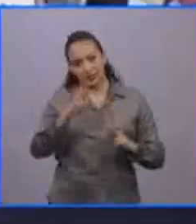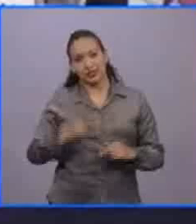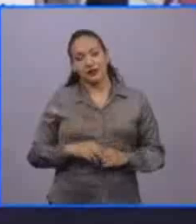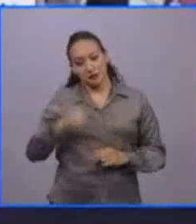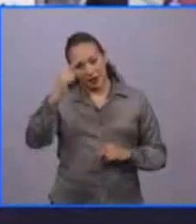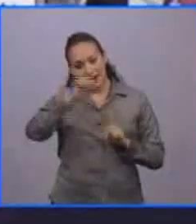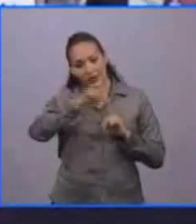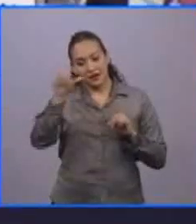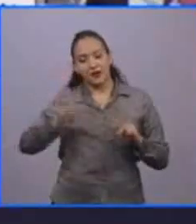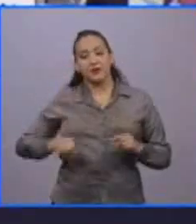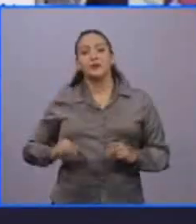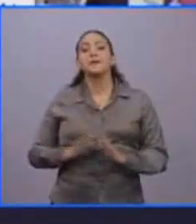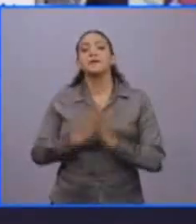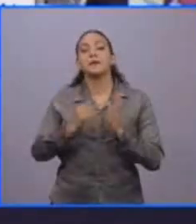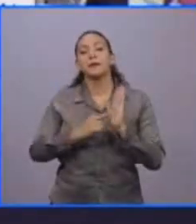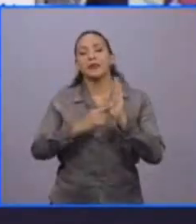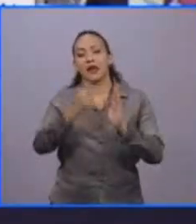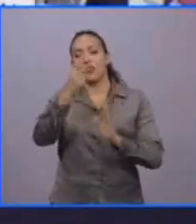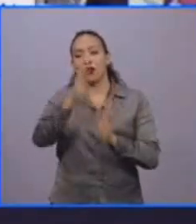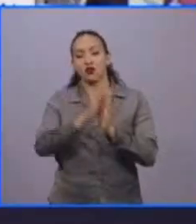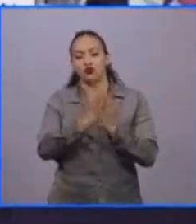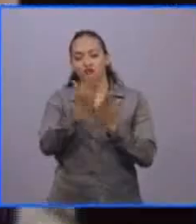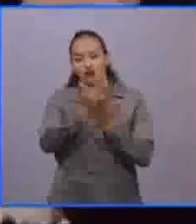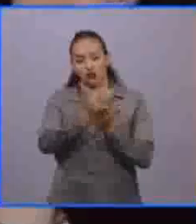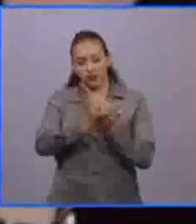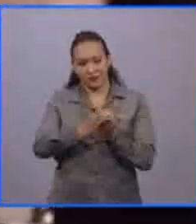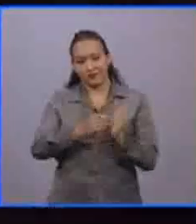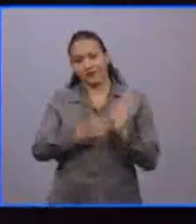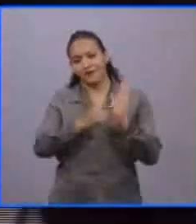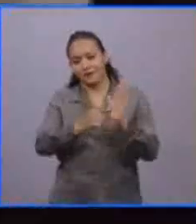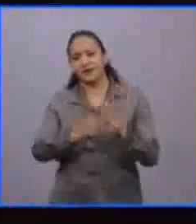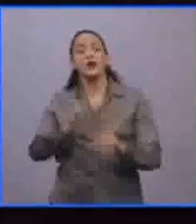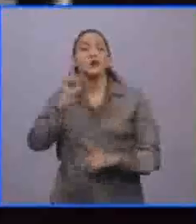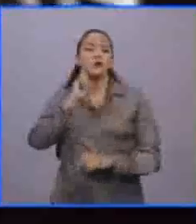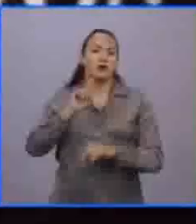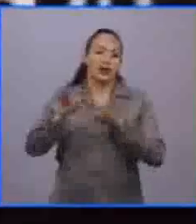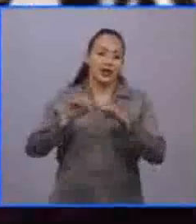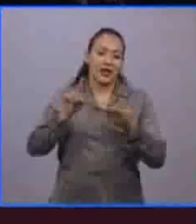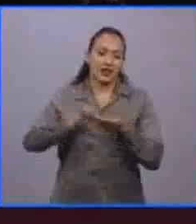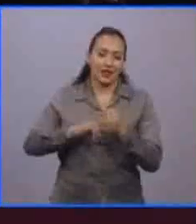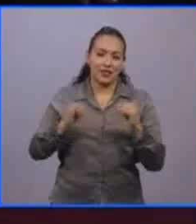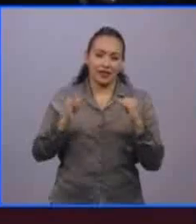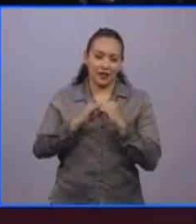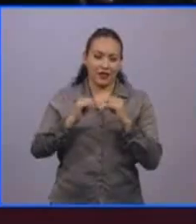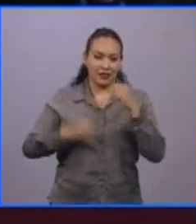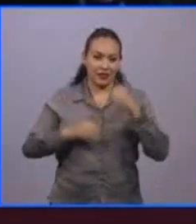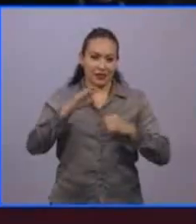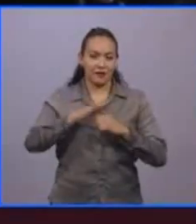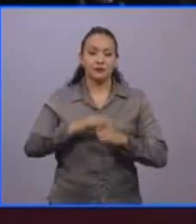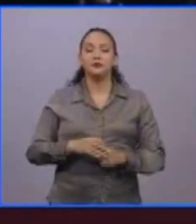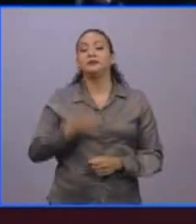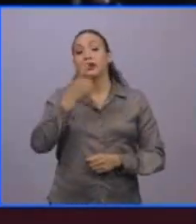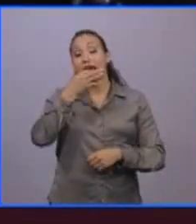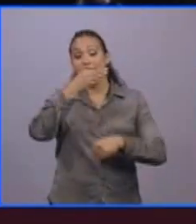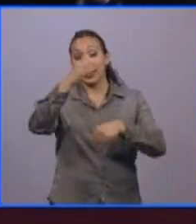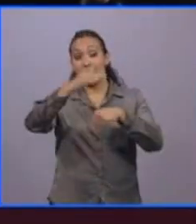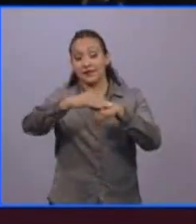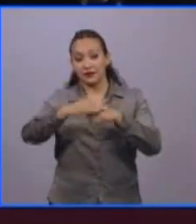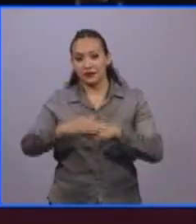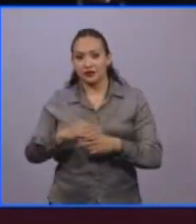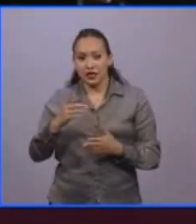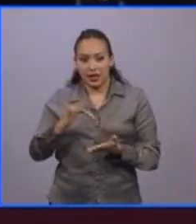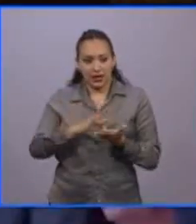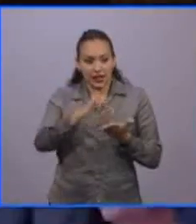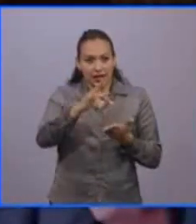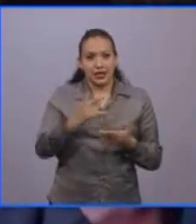ciudad. Durante la presentación de 2 cuadernillos en la materia, consejeras del Instituto Electoral de la Ciudad de México informaron que gracias